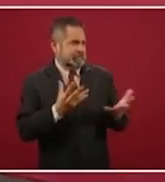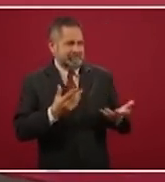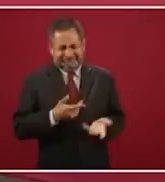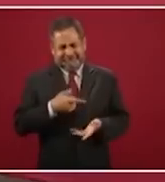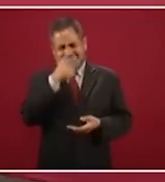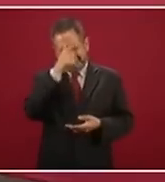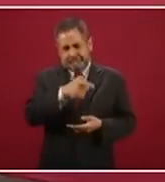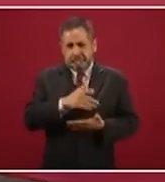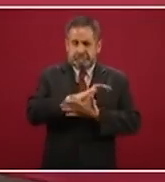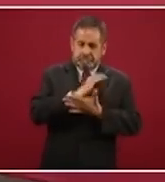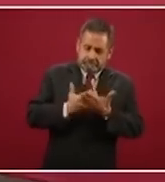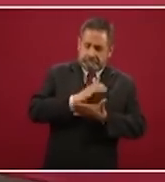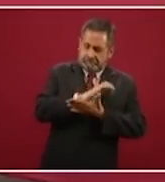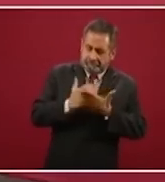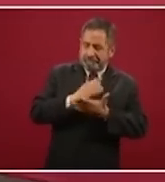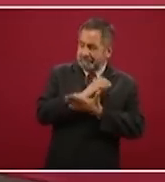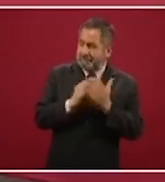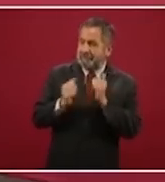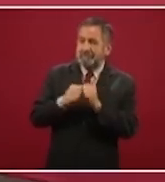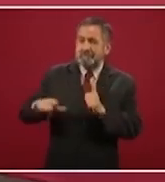porque hacían contratos con el gobierno